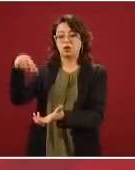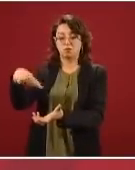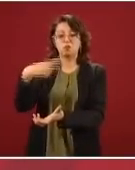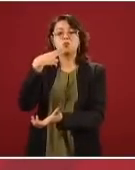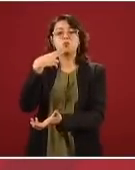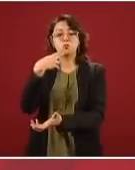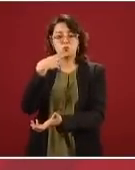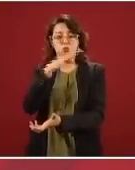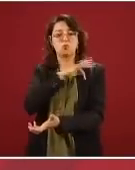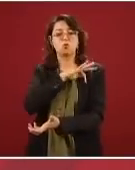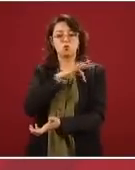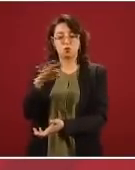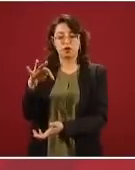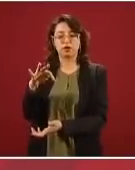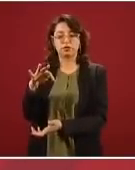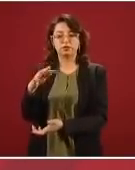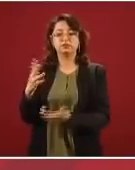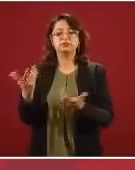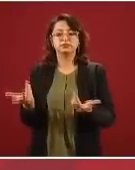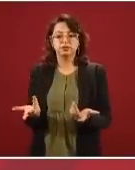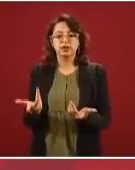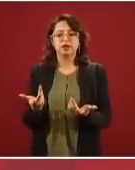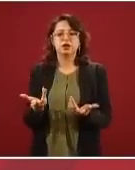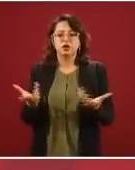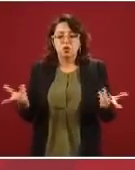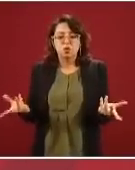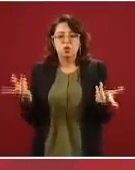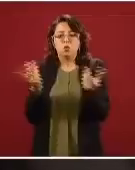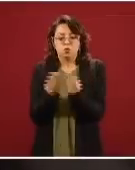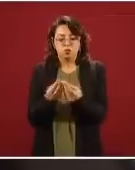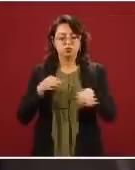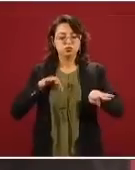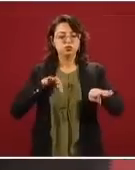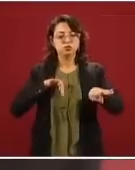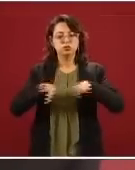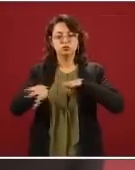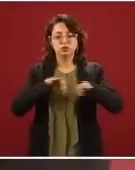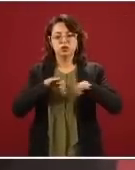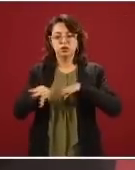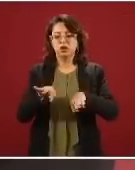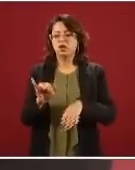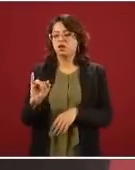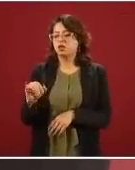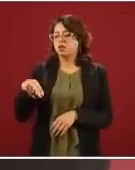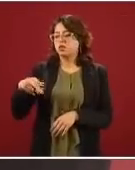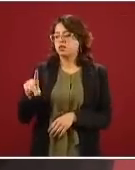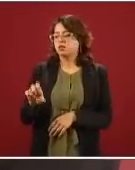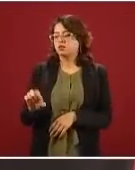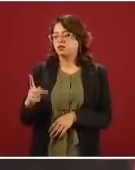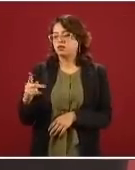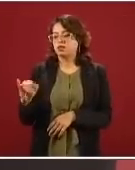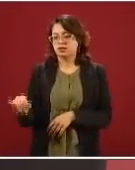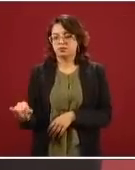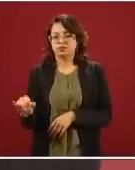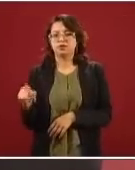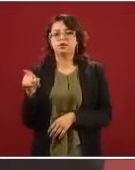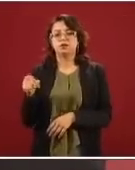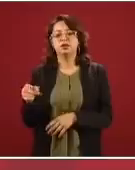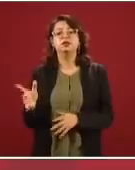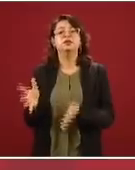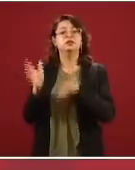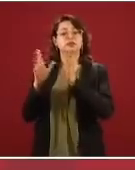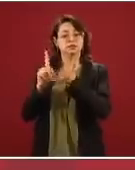fondos. Entonces, se está trabajando de manera conjunta. El Instituto para Devolver al Pueblo Robado ya